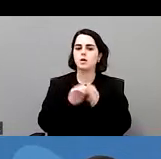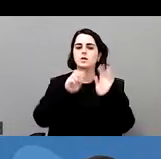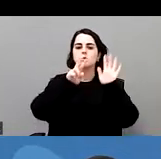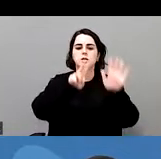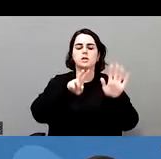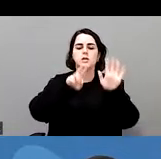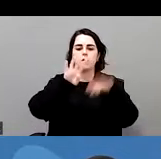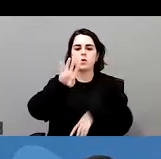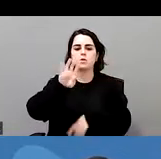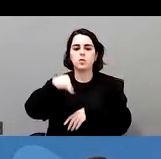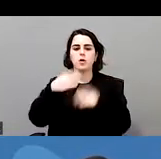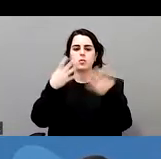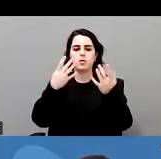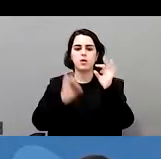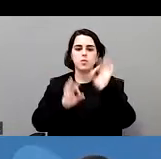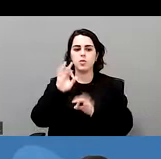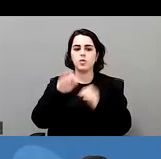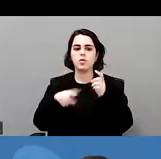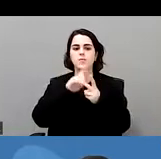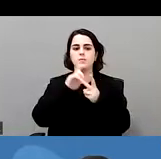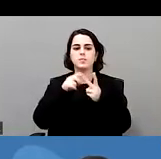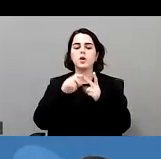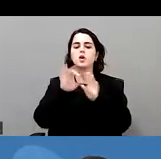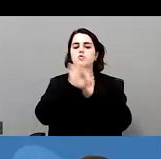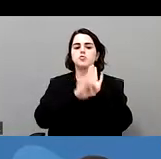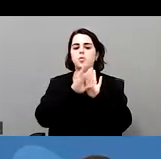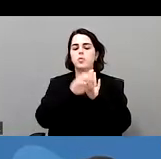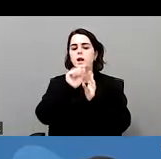74,9%, seguido de lo que sería el software o aplicación.